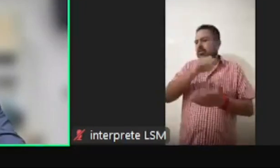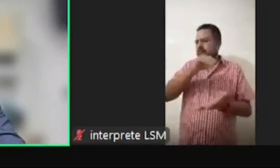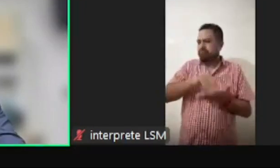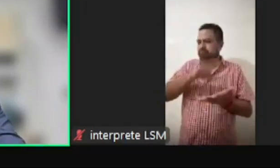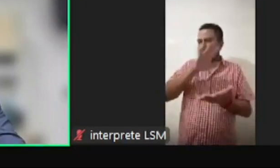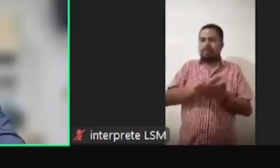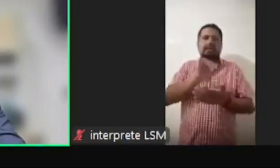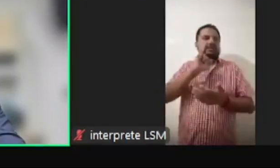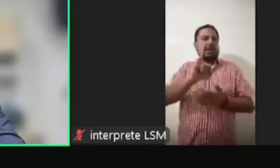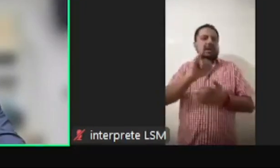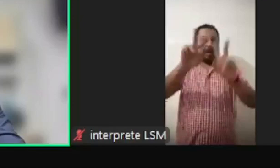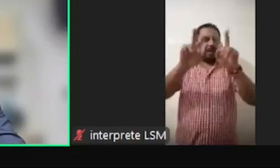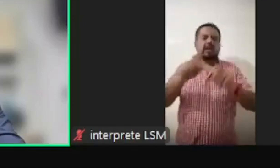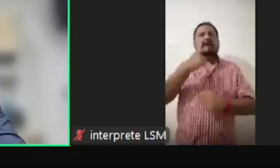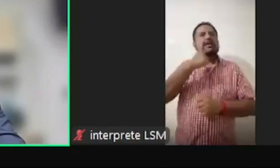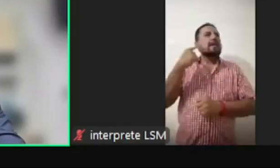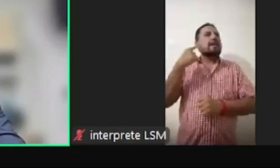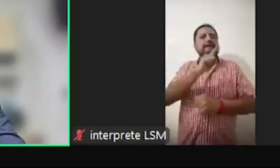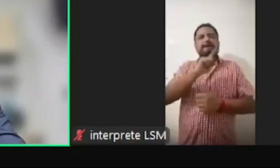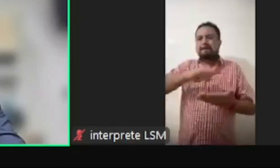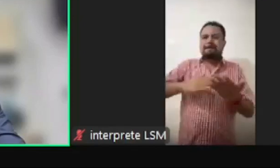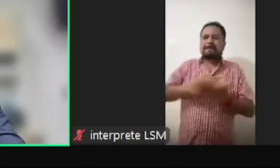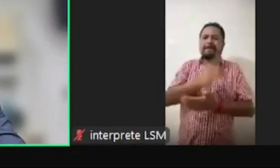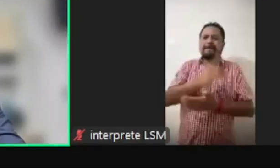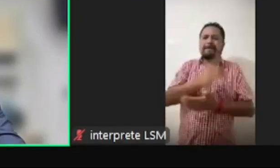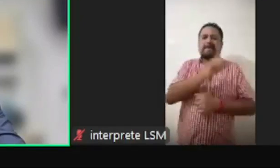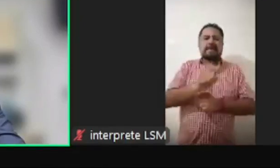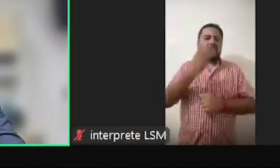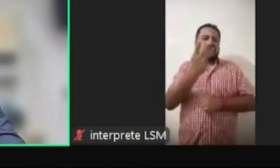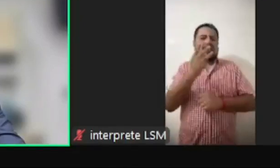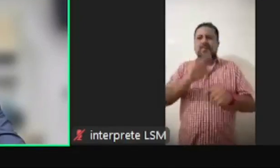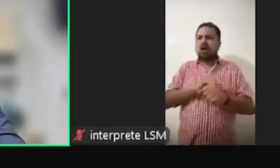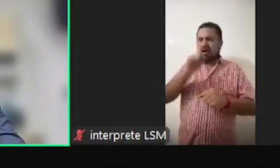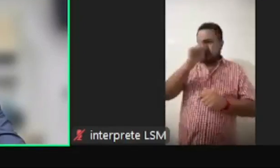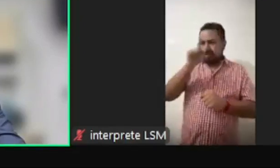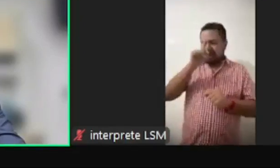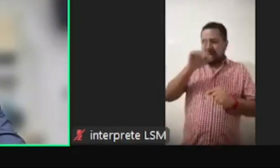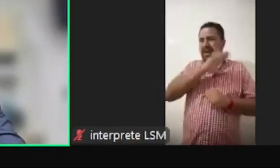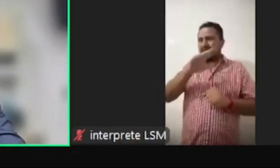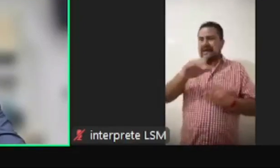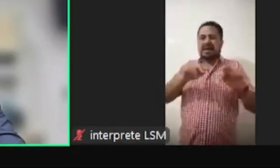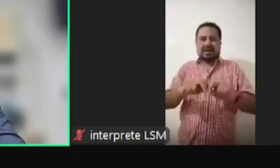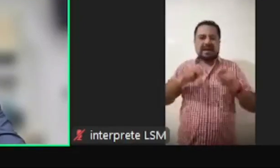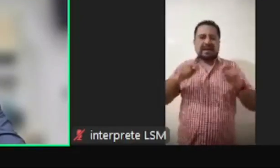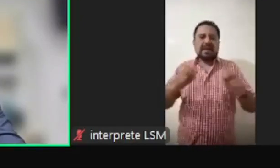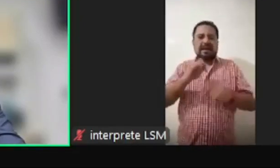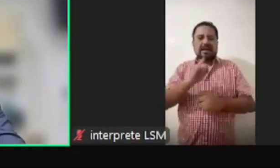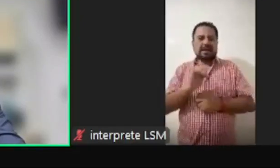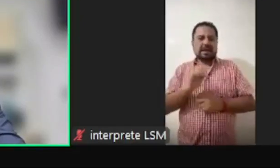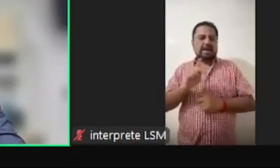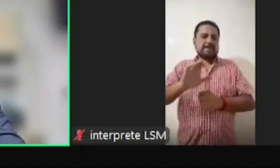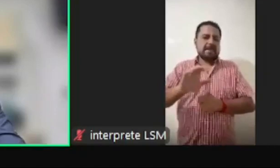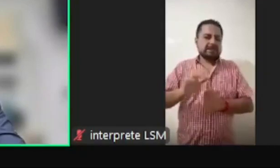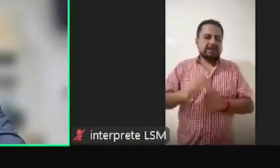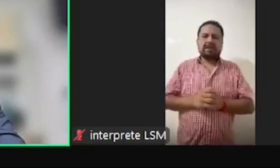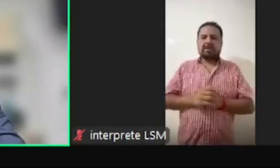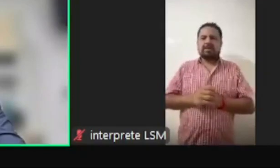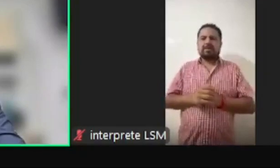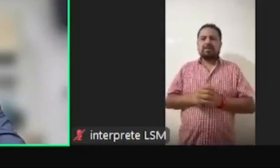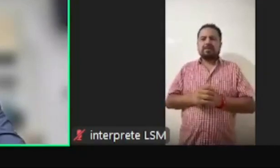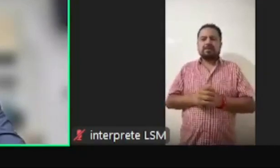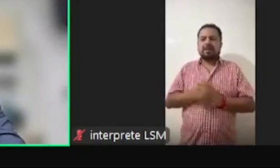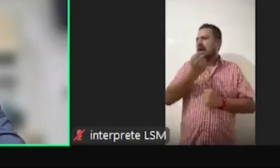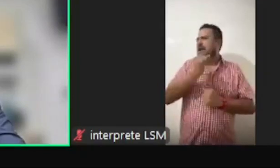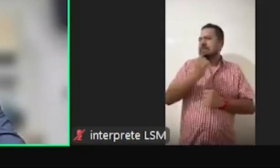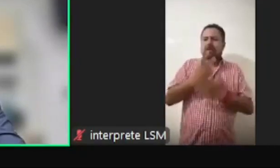impugnación el acuerdo combatido 103 emitido por el Consejo General del Instituto Electoral y de Participación Ciudadana del Estado de Guerrero. Así, el